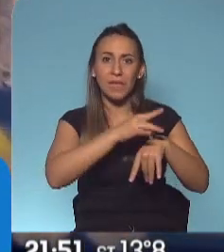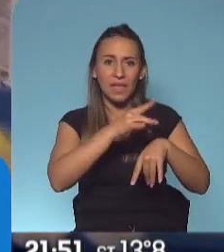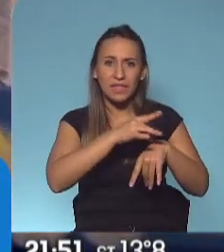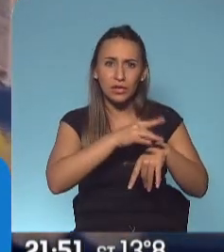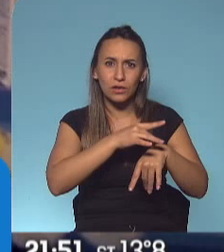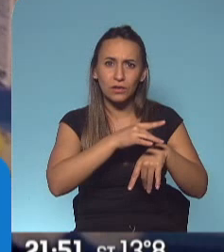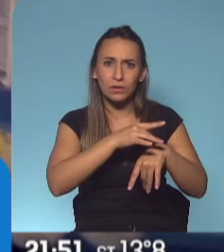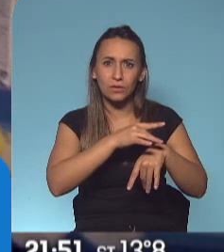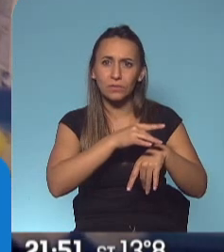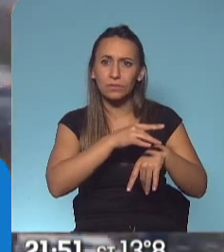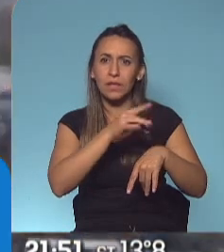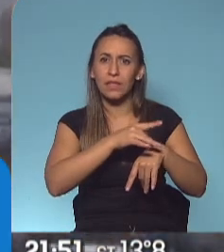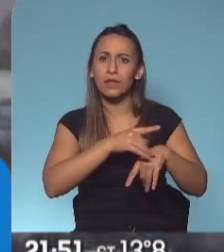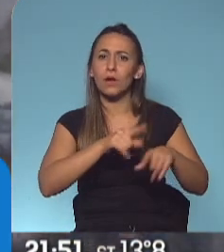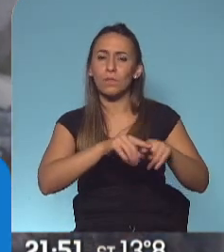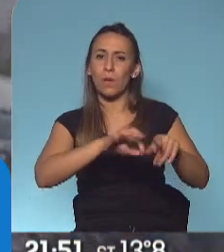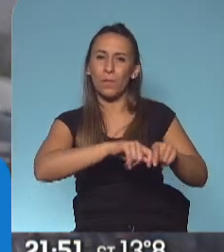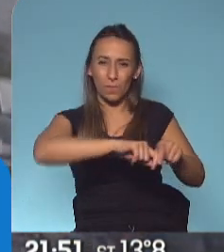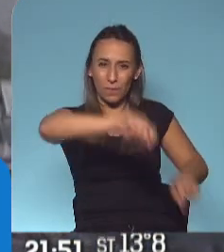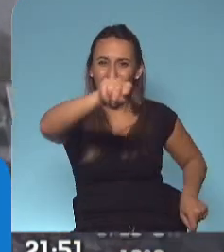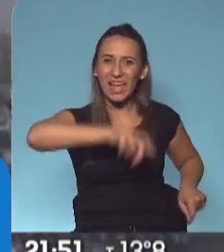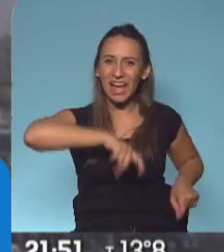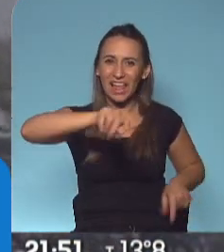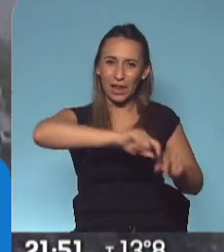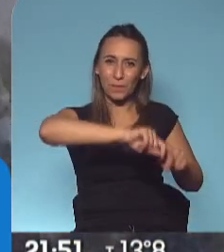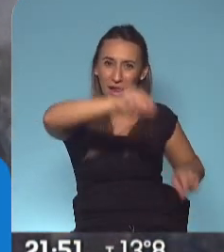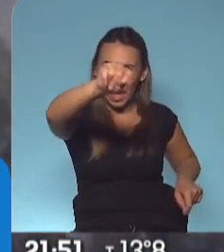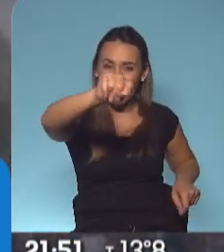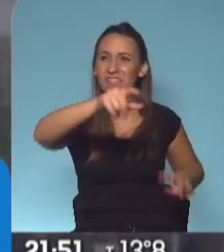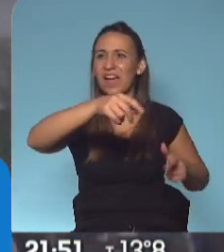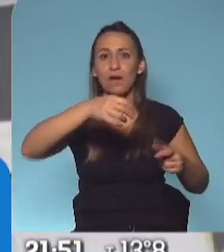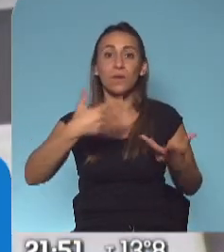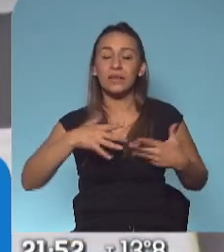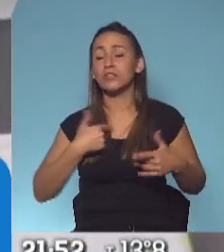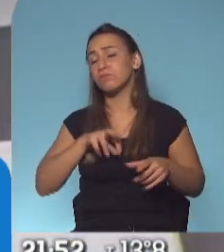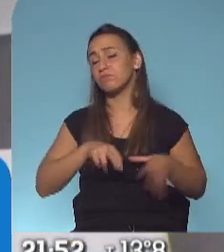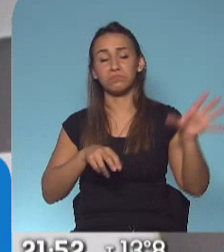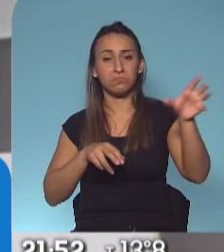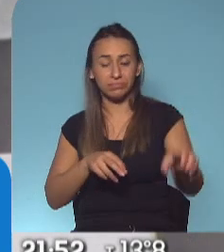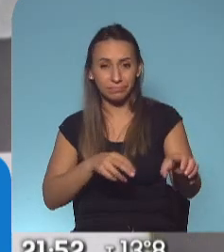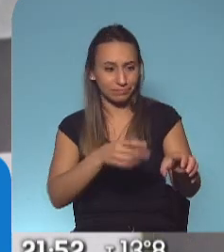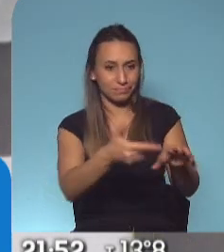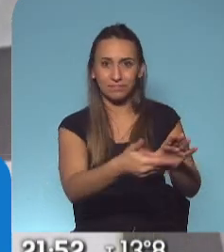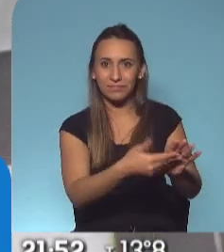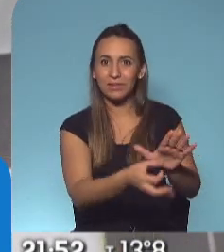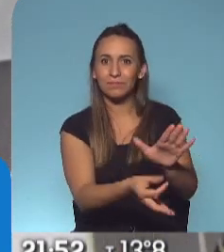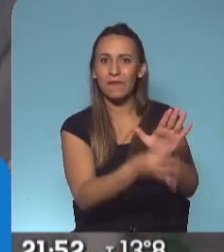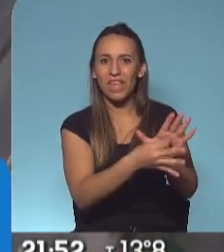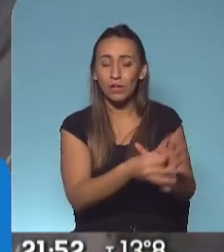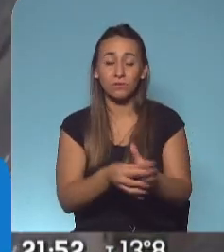que a veces se toma en la baranda de las escaleras, en fin, que ahí sí se deposita